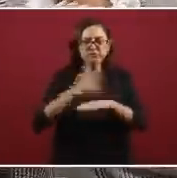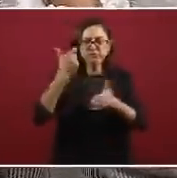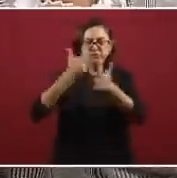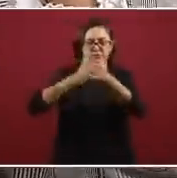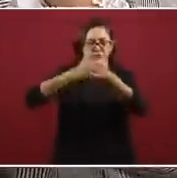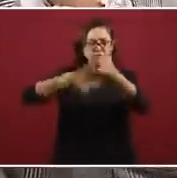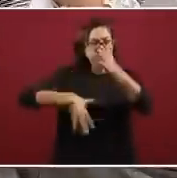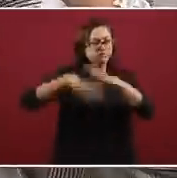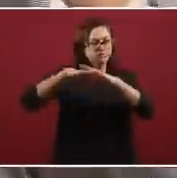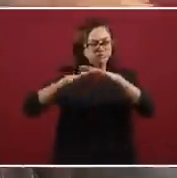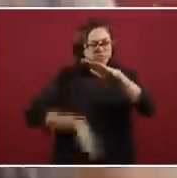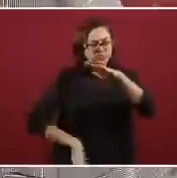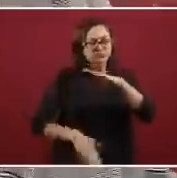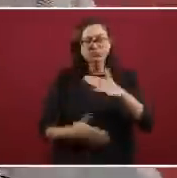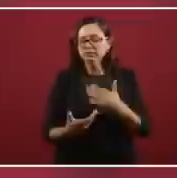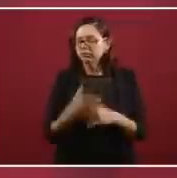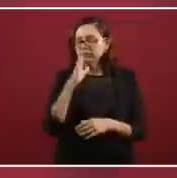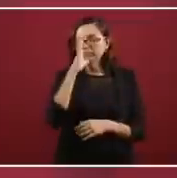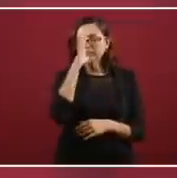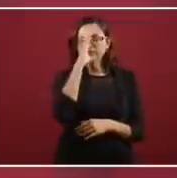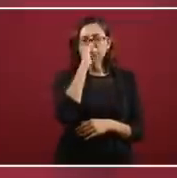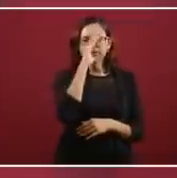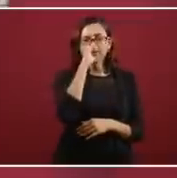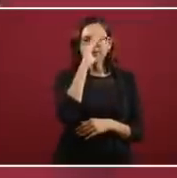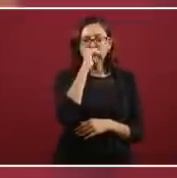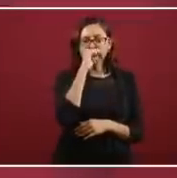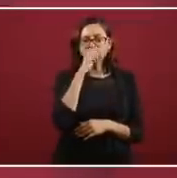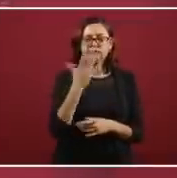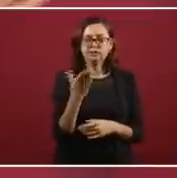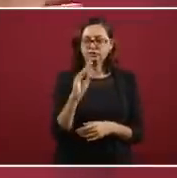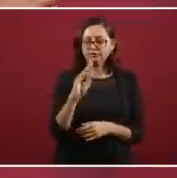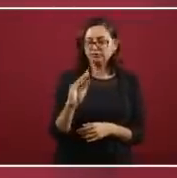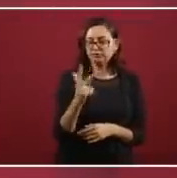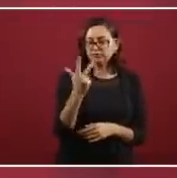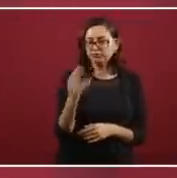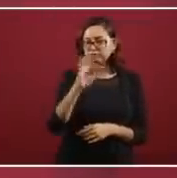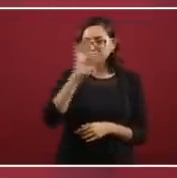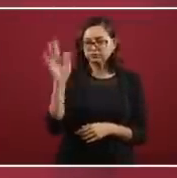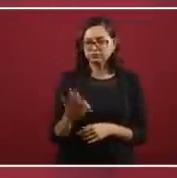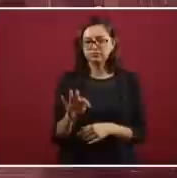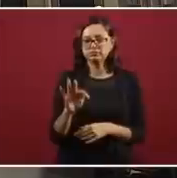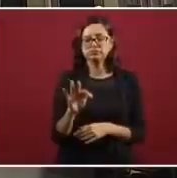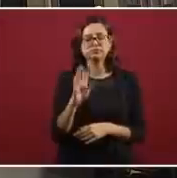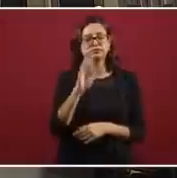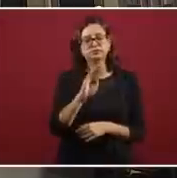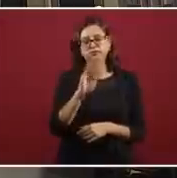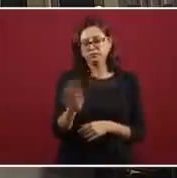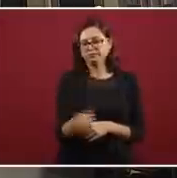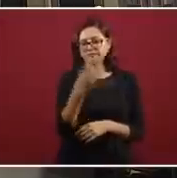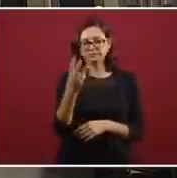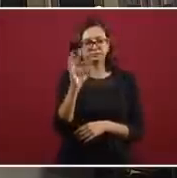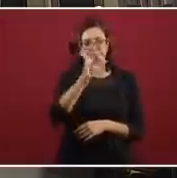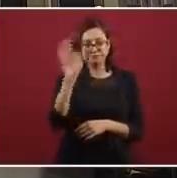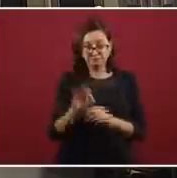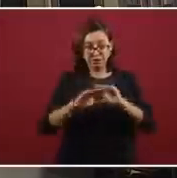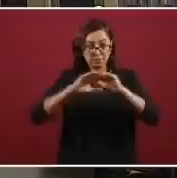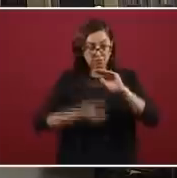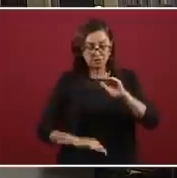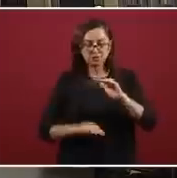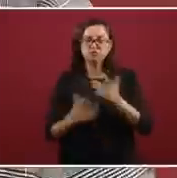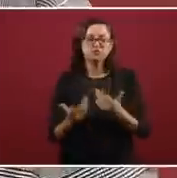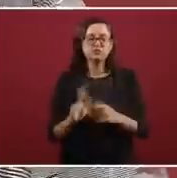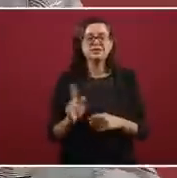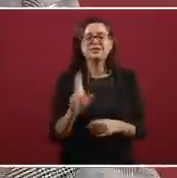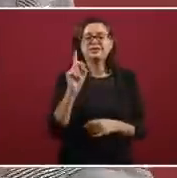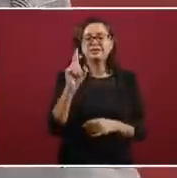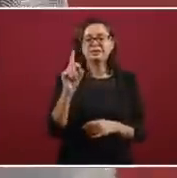la Secretaría de Hacienda, pero no crean que al 98% o al 83%, sino al